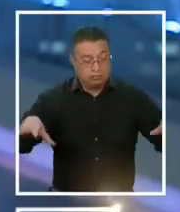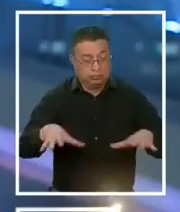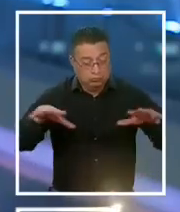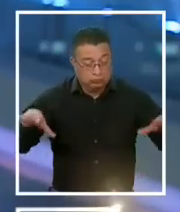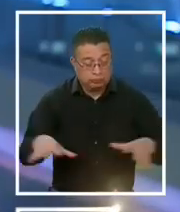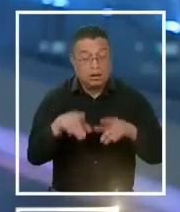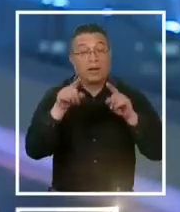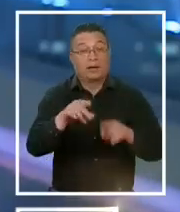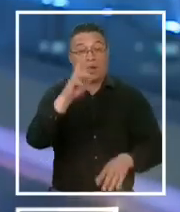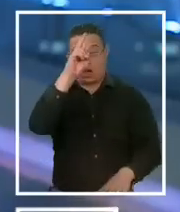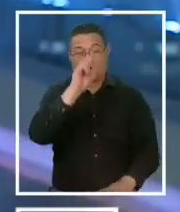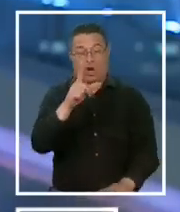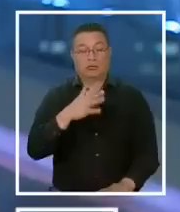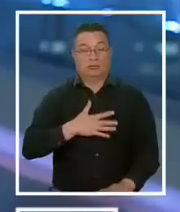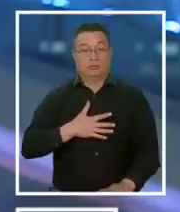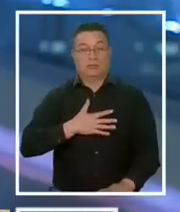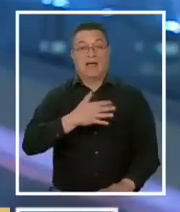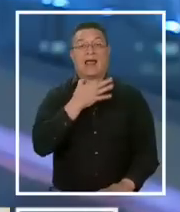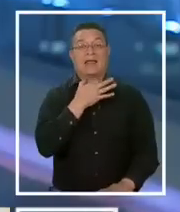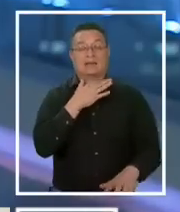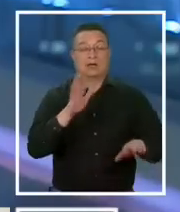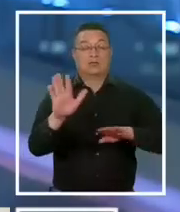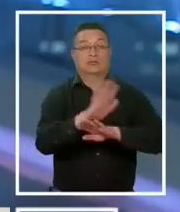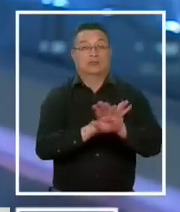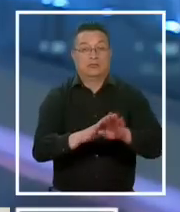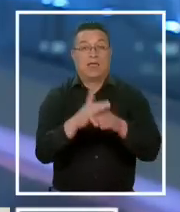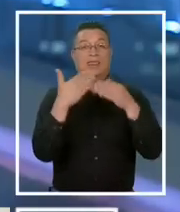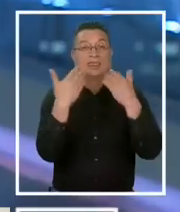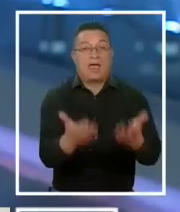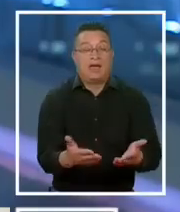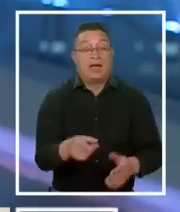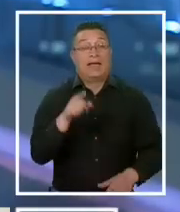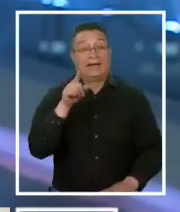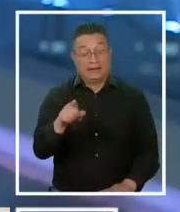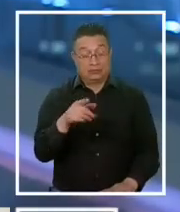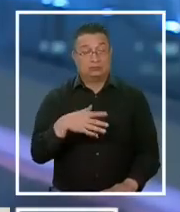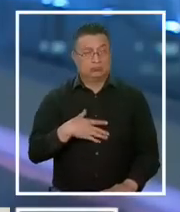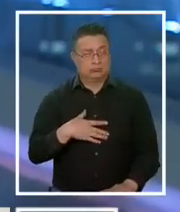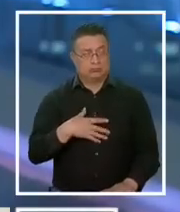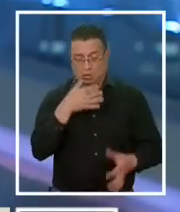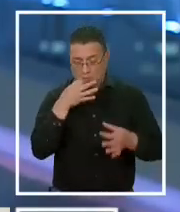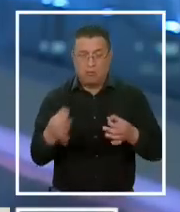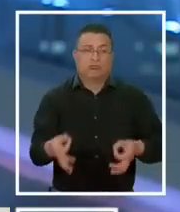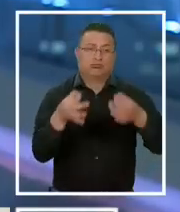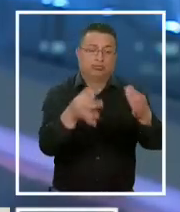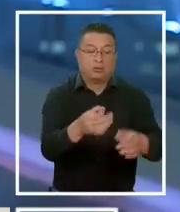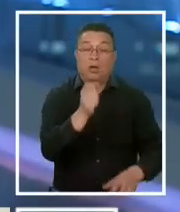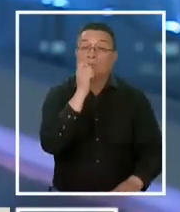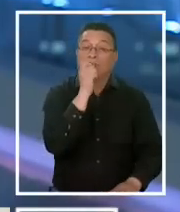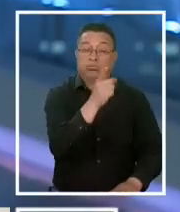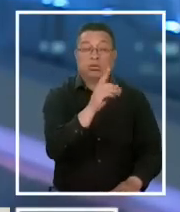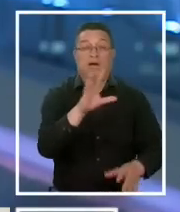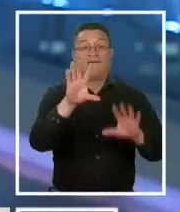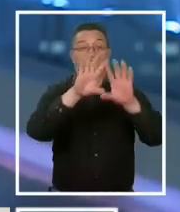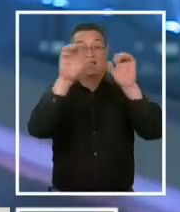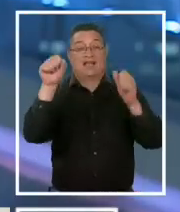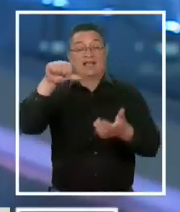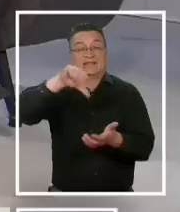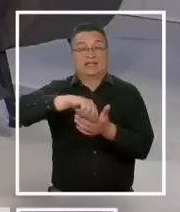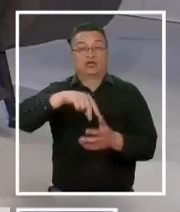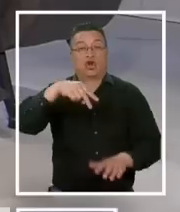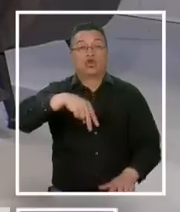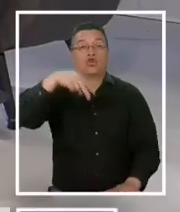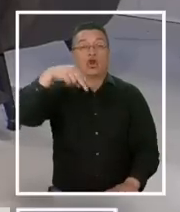correspondiente con tu rol de garante para brindar protección no Y eso motivó que yo presentara una denuncia por estos hechos ante la fiscalía centro Norte